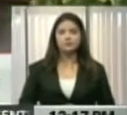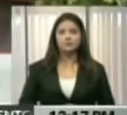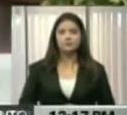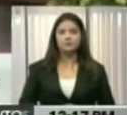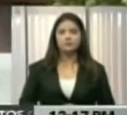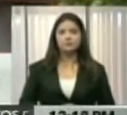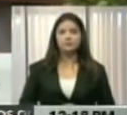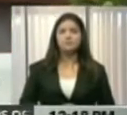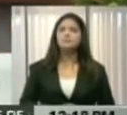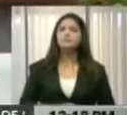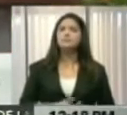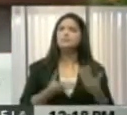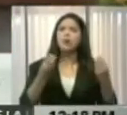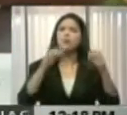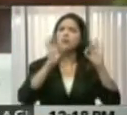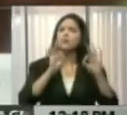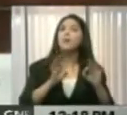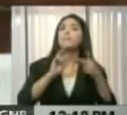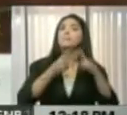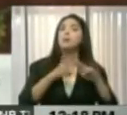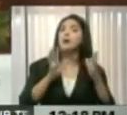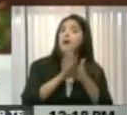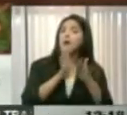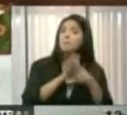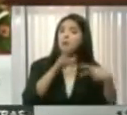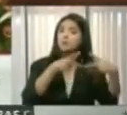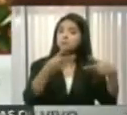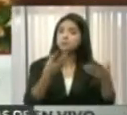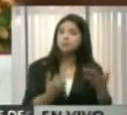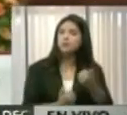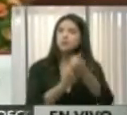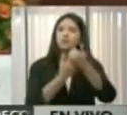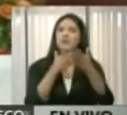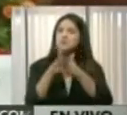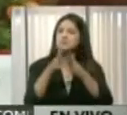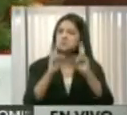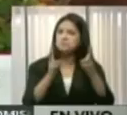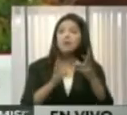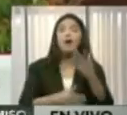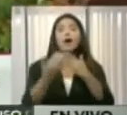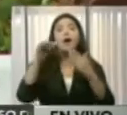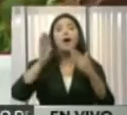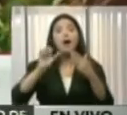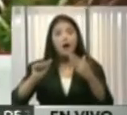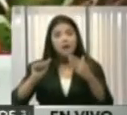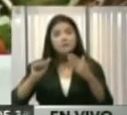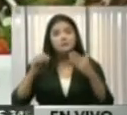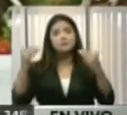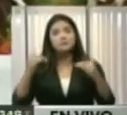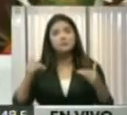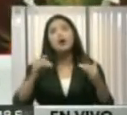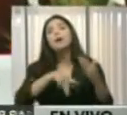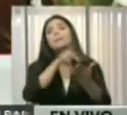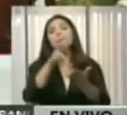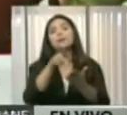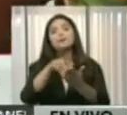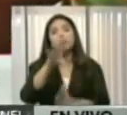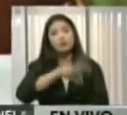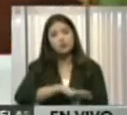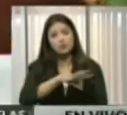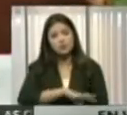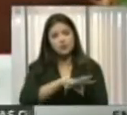pedagogía para la paz se sustenta en A. La participación de la